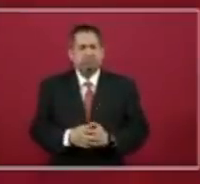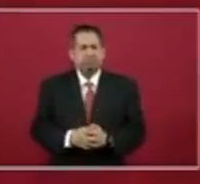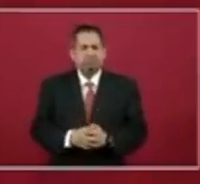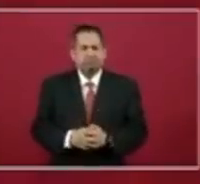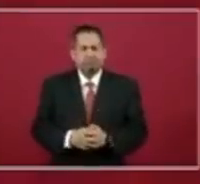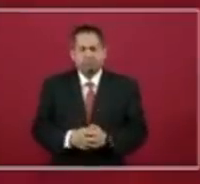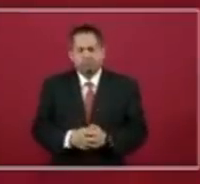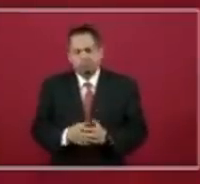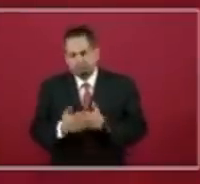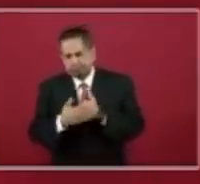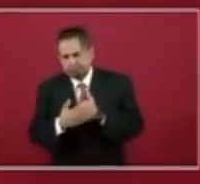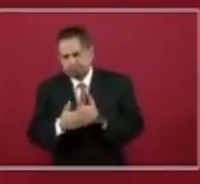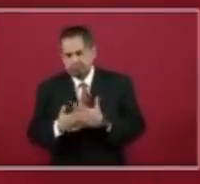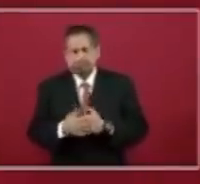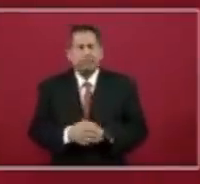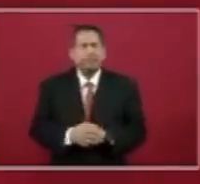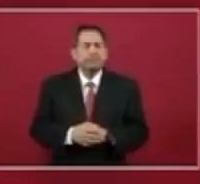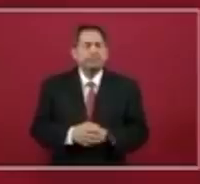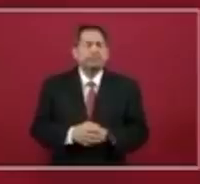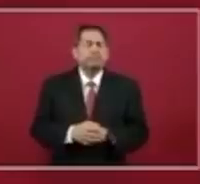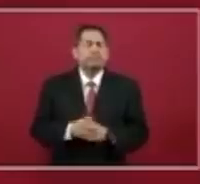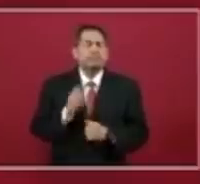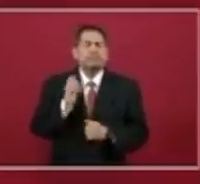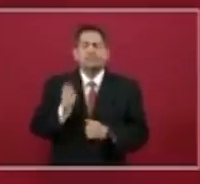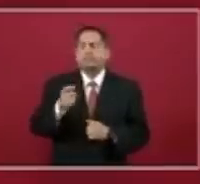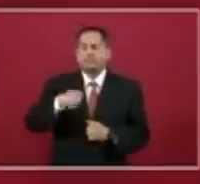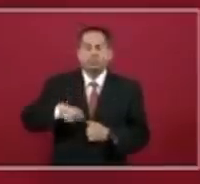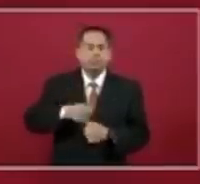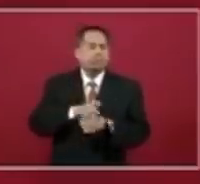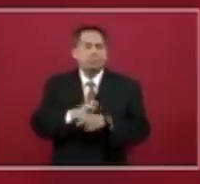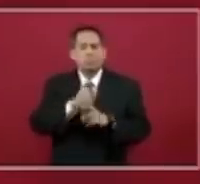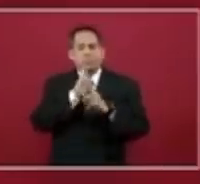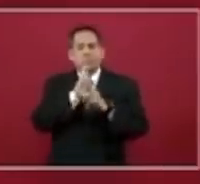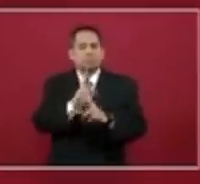que nos siguen. ¿Qué es lo que hemos tenido de resultados?